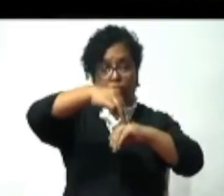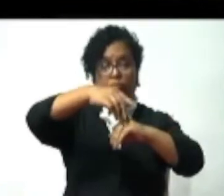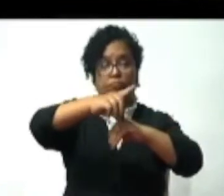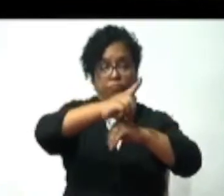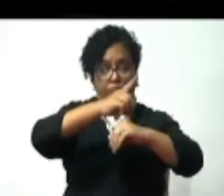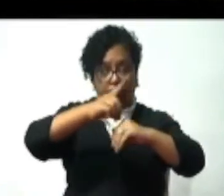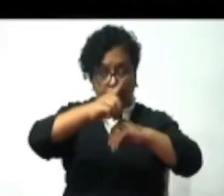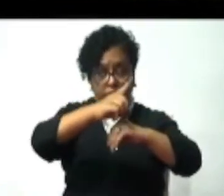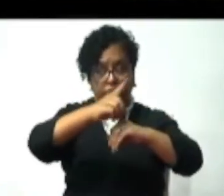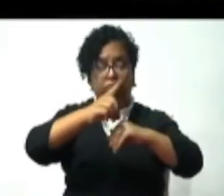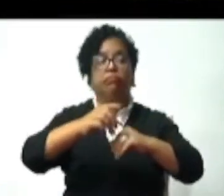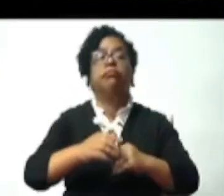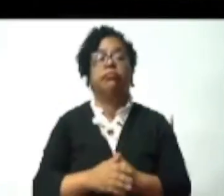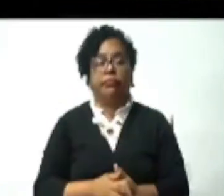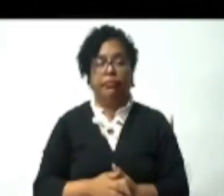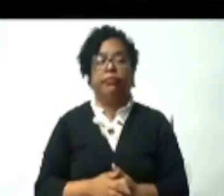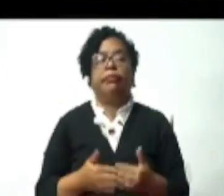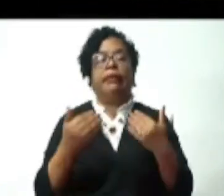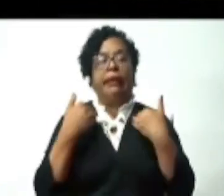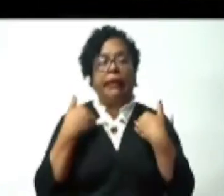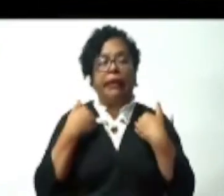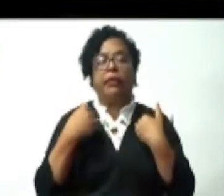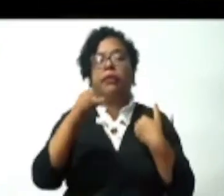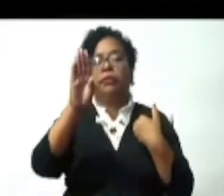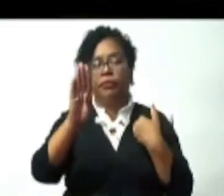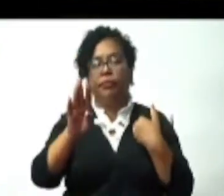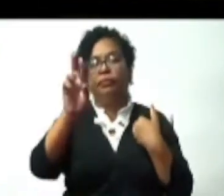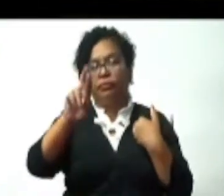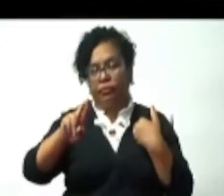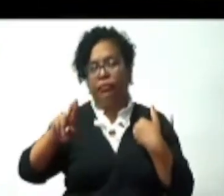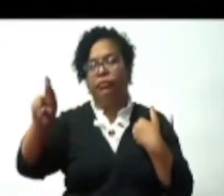Reservas extienda sus servicios tanto al